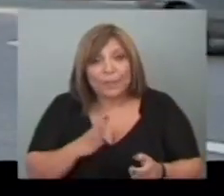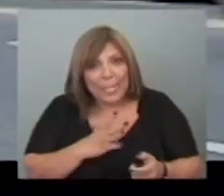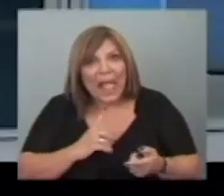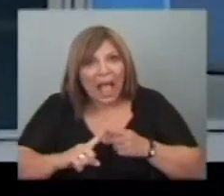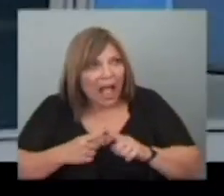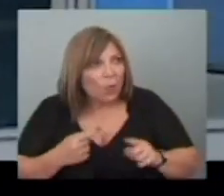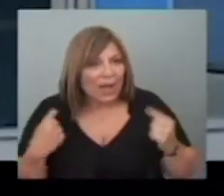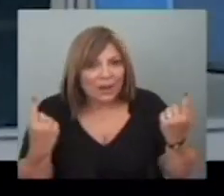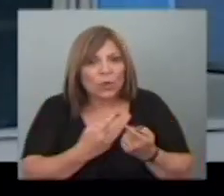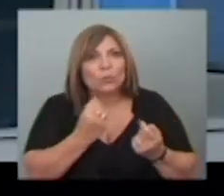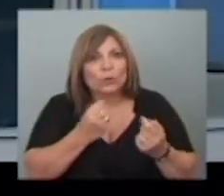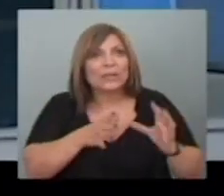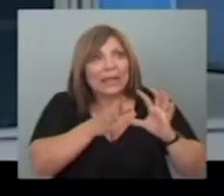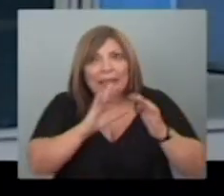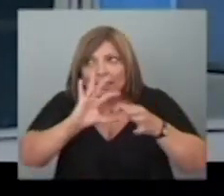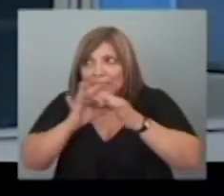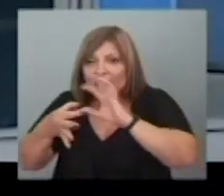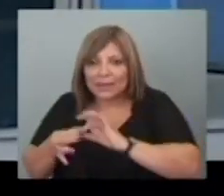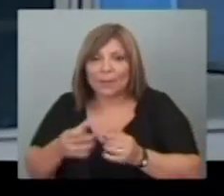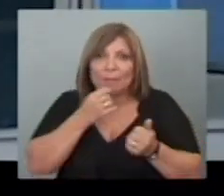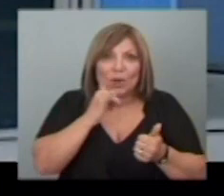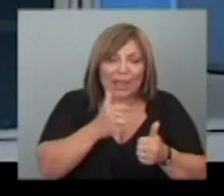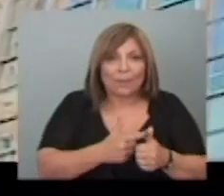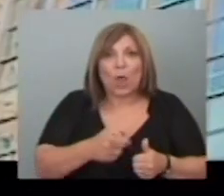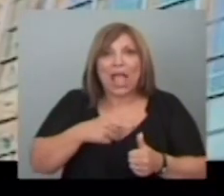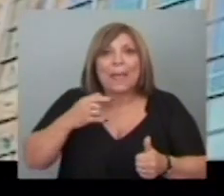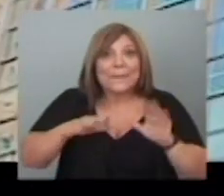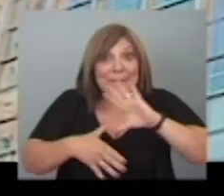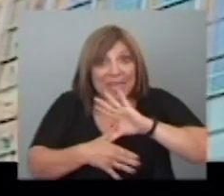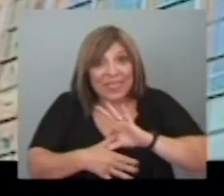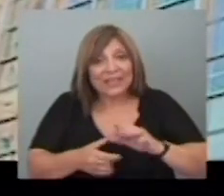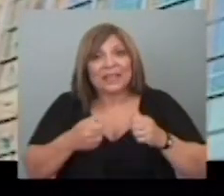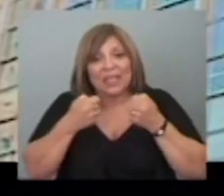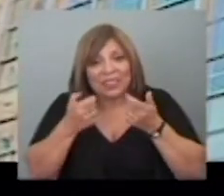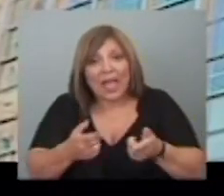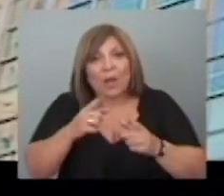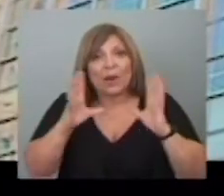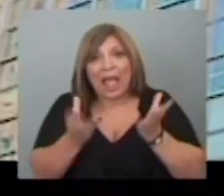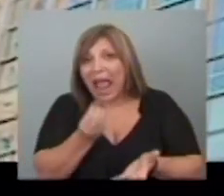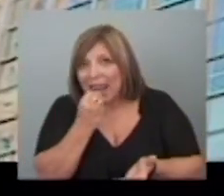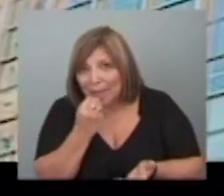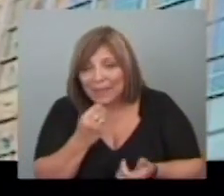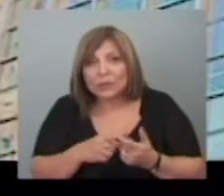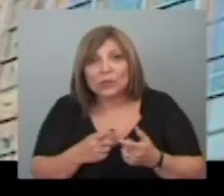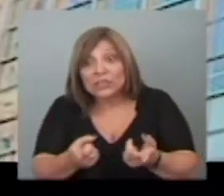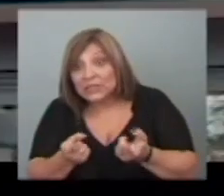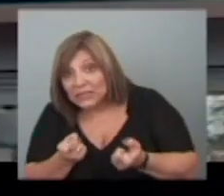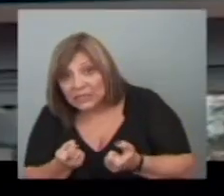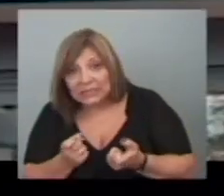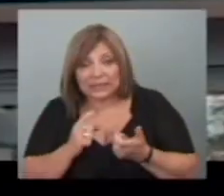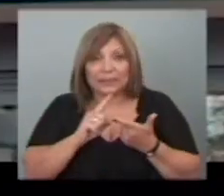varias instituciones del Estado para mejorar las condiciones de reinserción. Por ejemplo, en el Mides, se les brinda una canasta de alimentos a los más